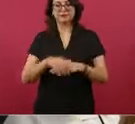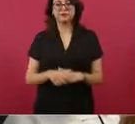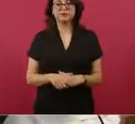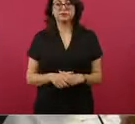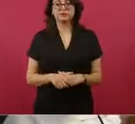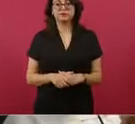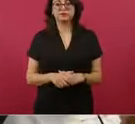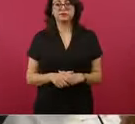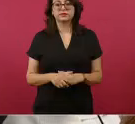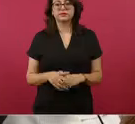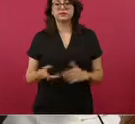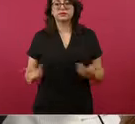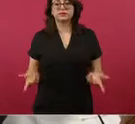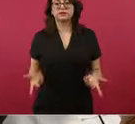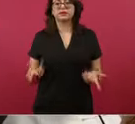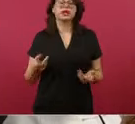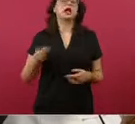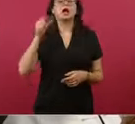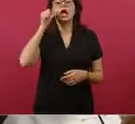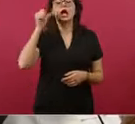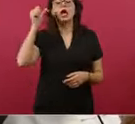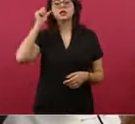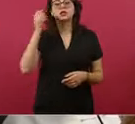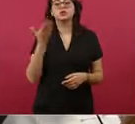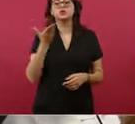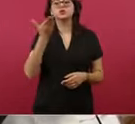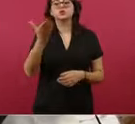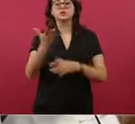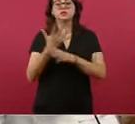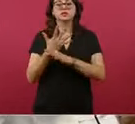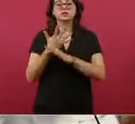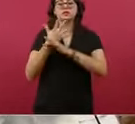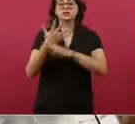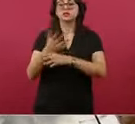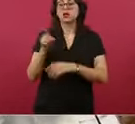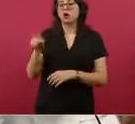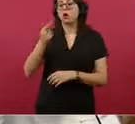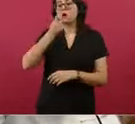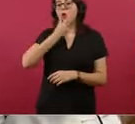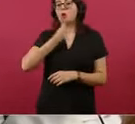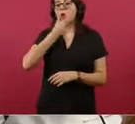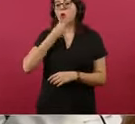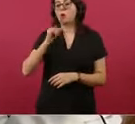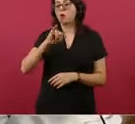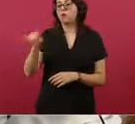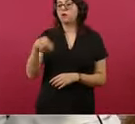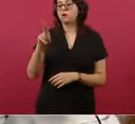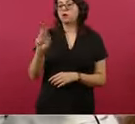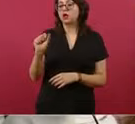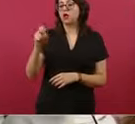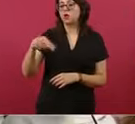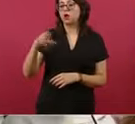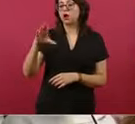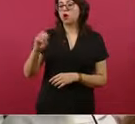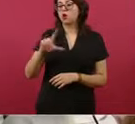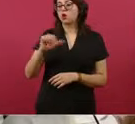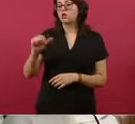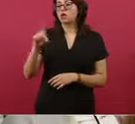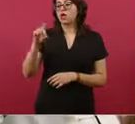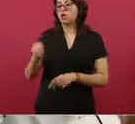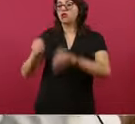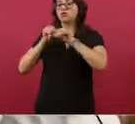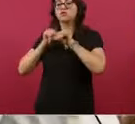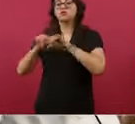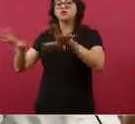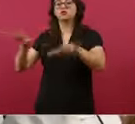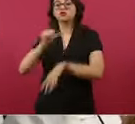ningún medio de comunicación había tocado el tema de Juan Collado. Déjeme comentarle que lo que es en Tabasco Hoy, en Diario Basta, sí tocamos ese tema, fue tema